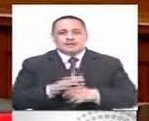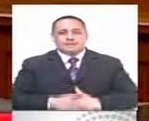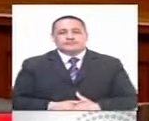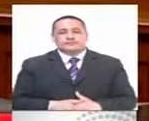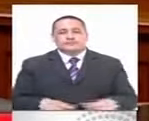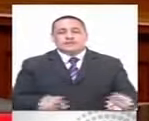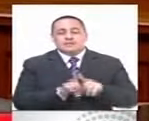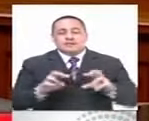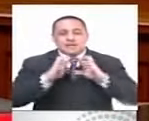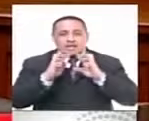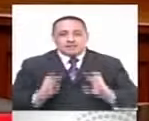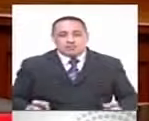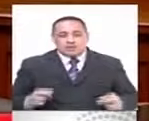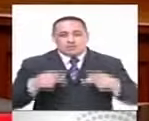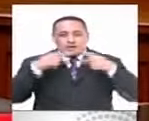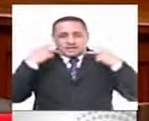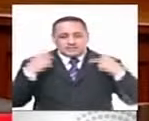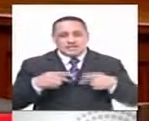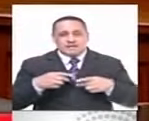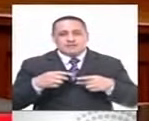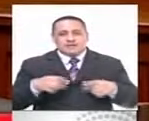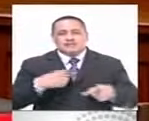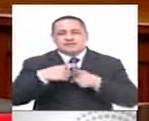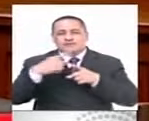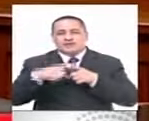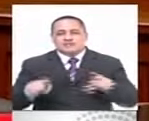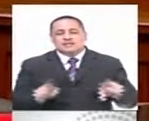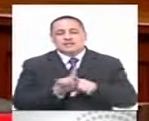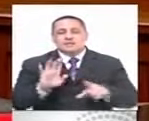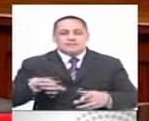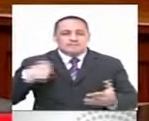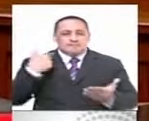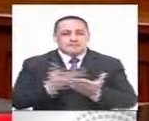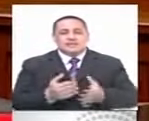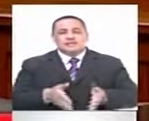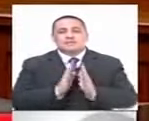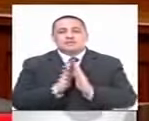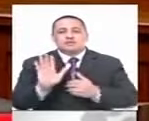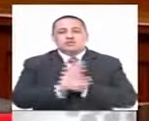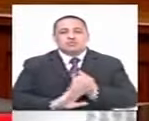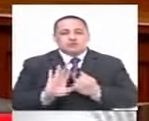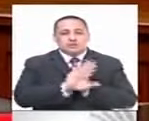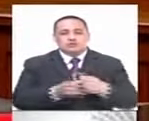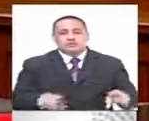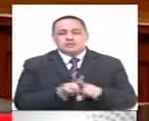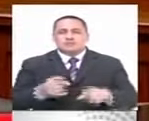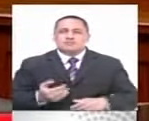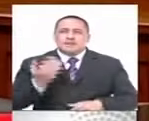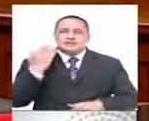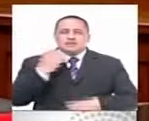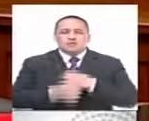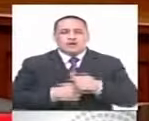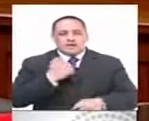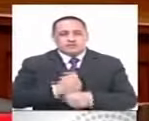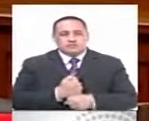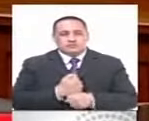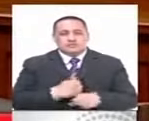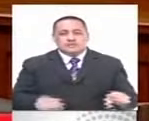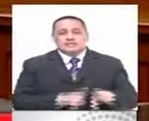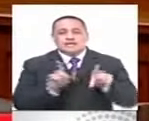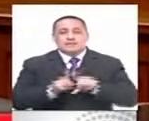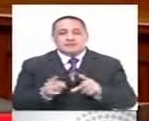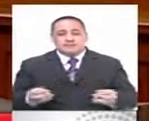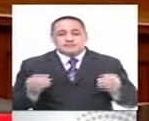Los pueblos indígenas amazónicos vienen demandando protección hace mucho tiempo. A su